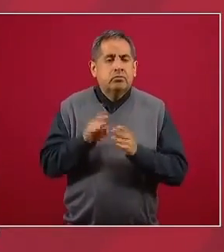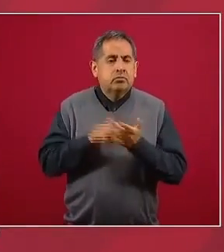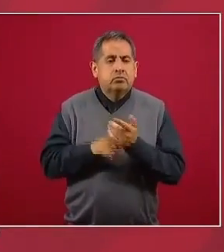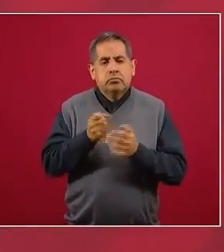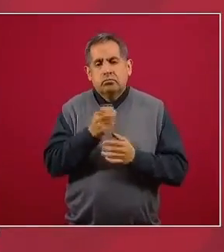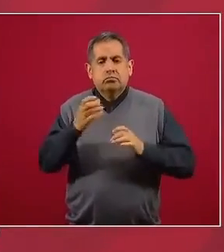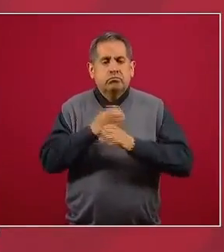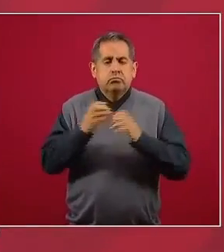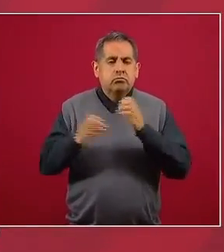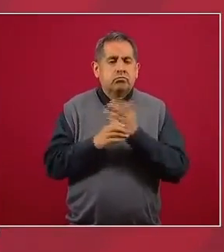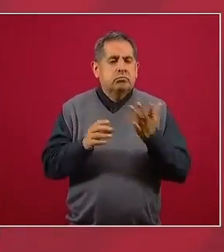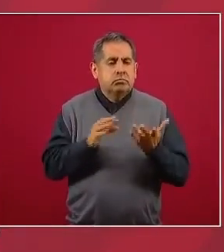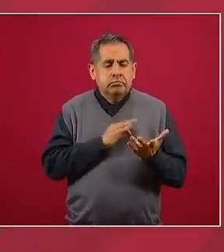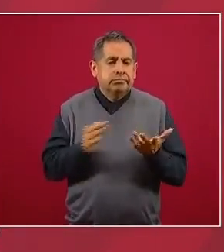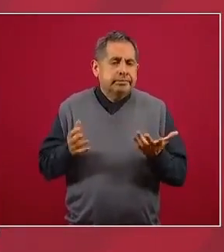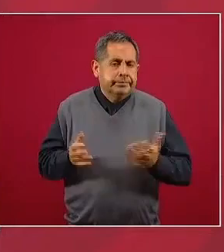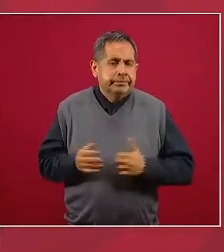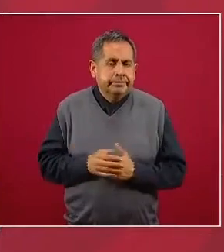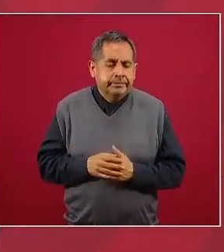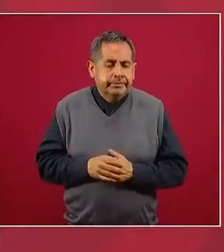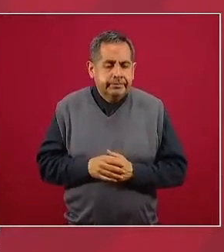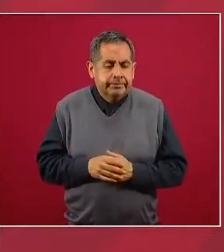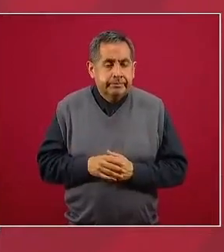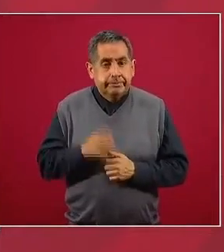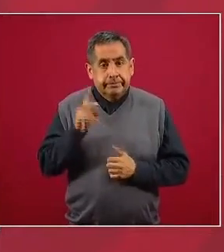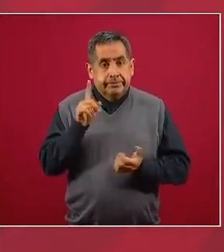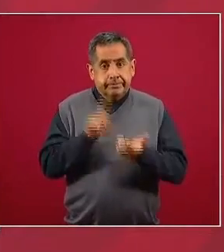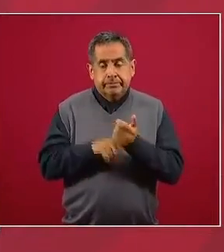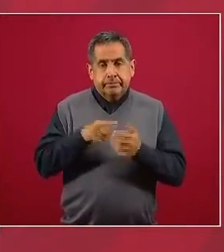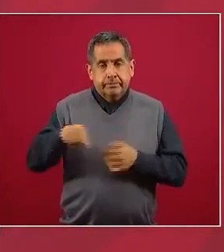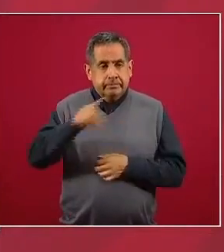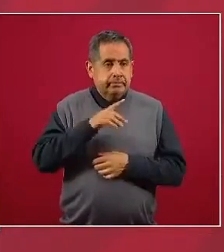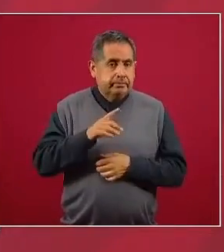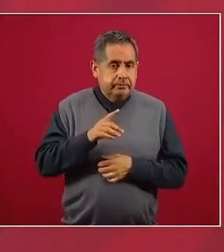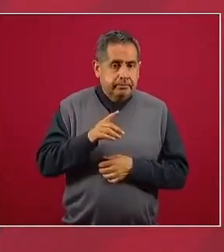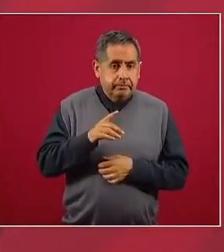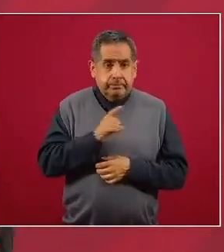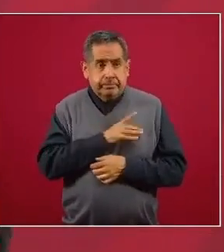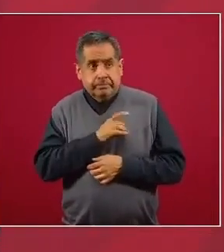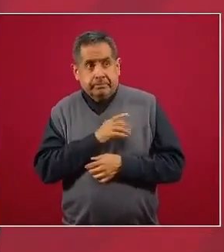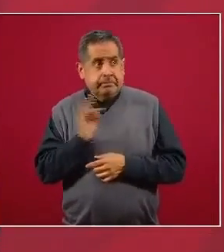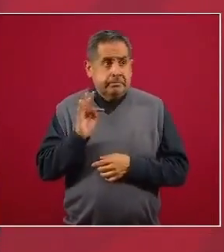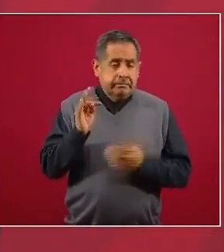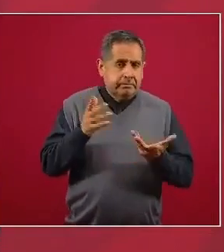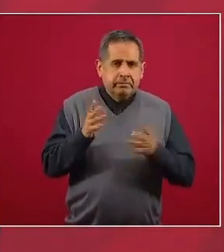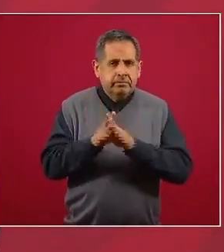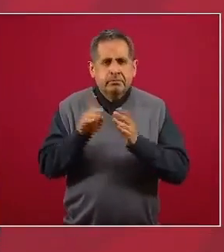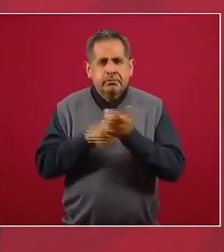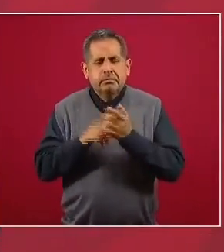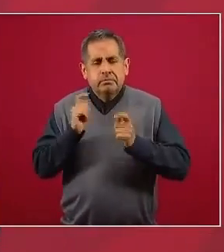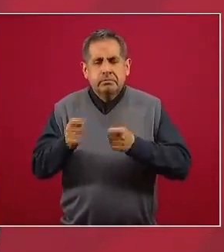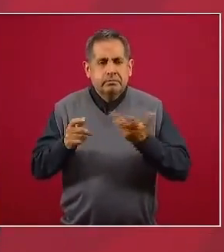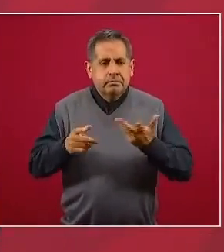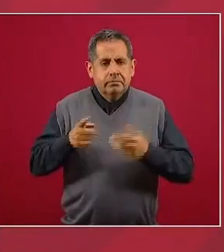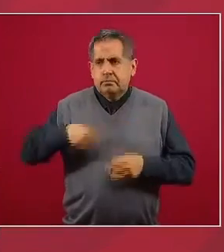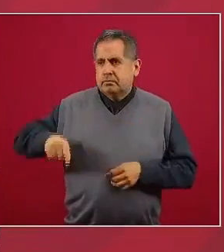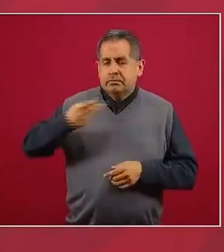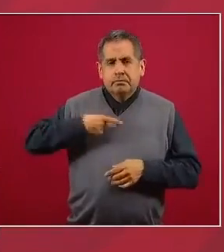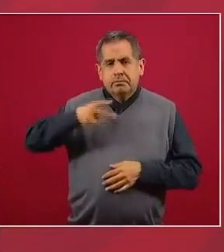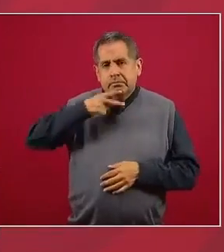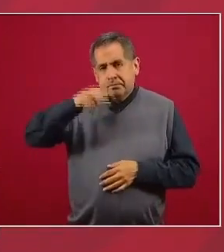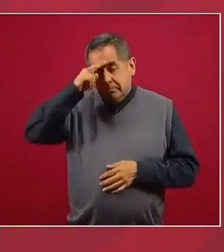aquellas cosas que tememos. El miedo en mucho puede estar amplificado por la